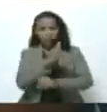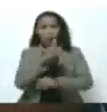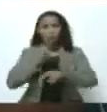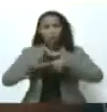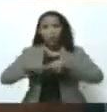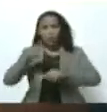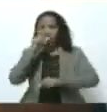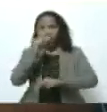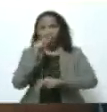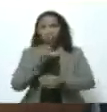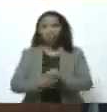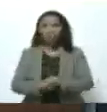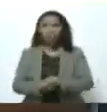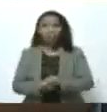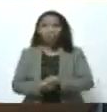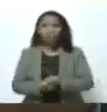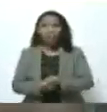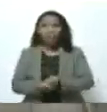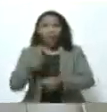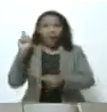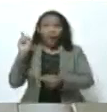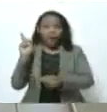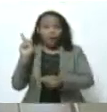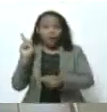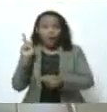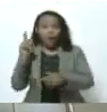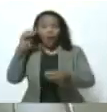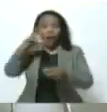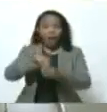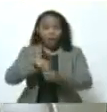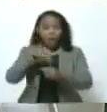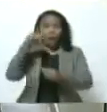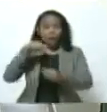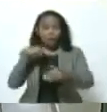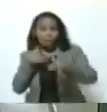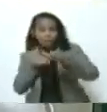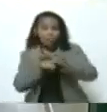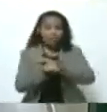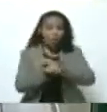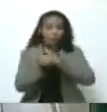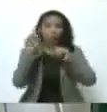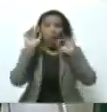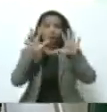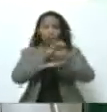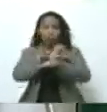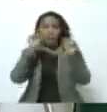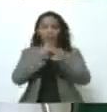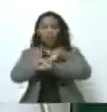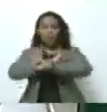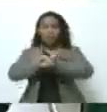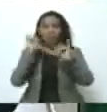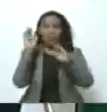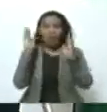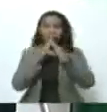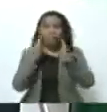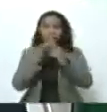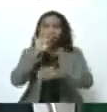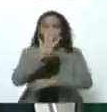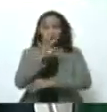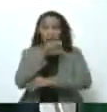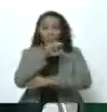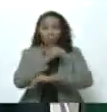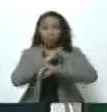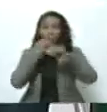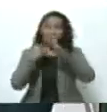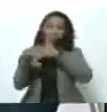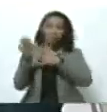directos. Ellos entran aquí en un horario de 8 de la mañana y ellos se retiran a sus casas a las 4 de la tarde.